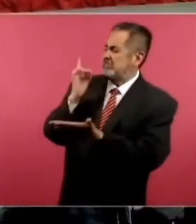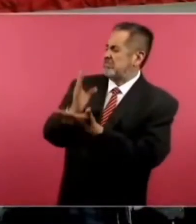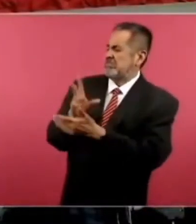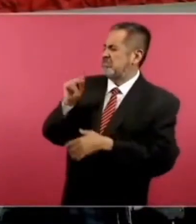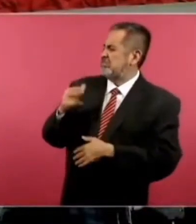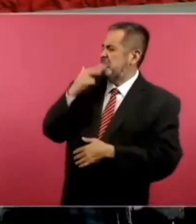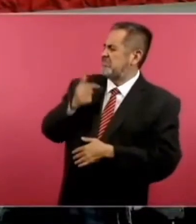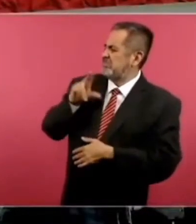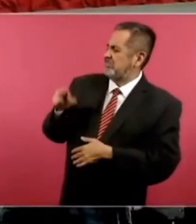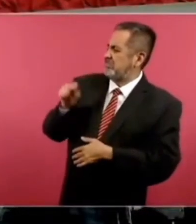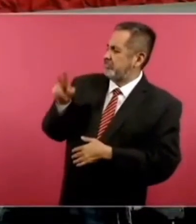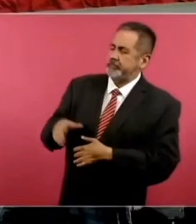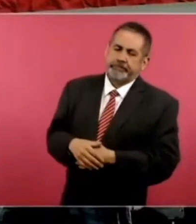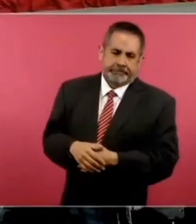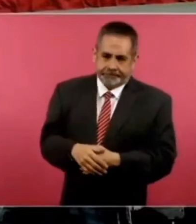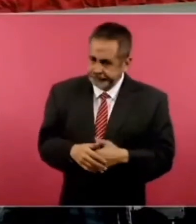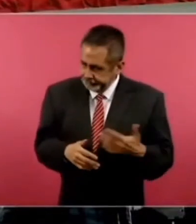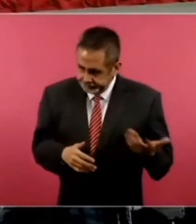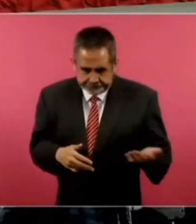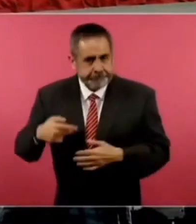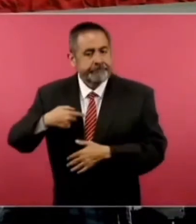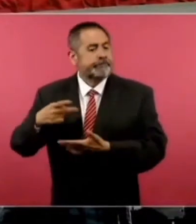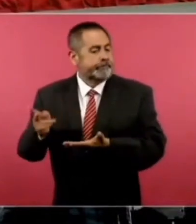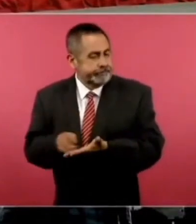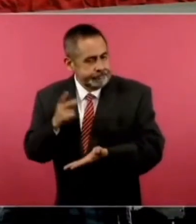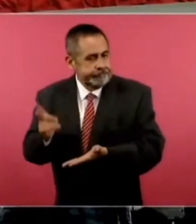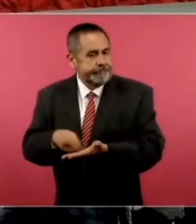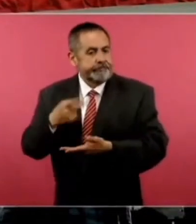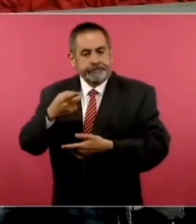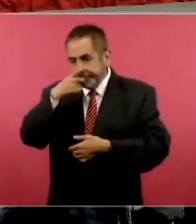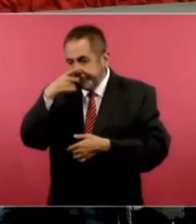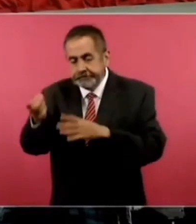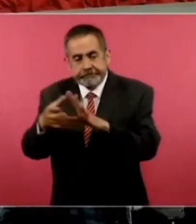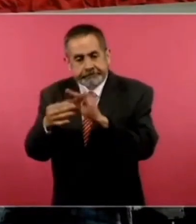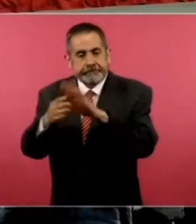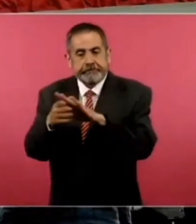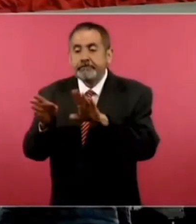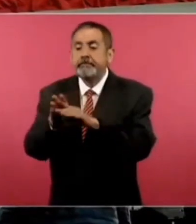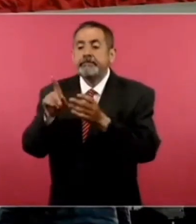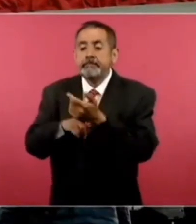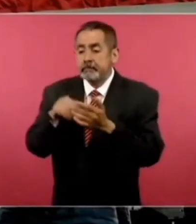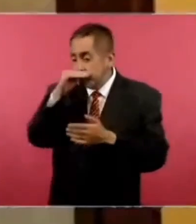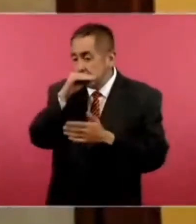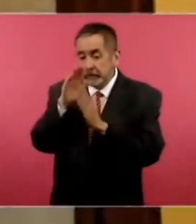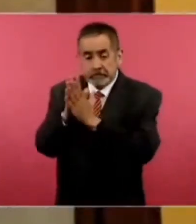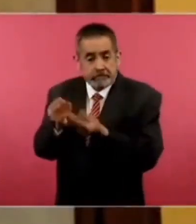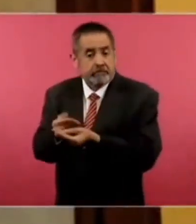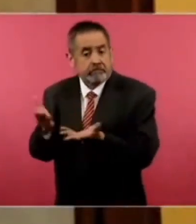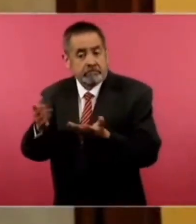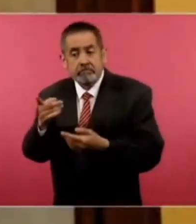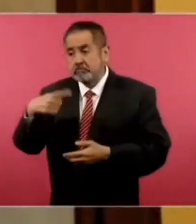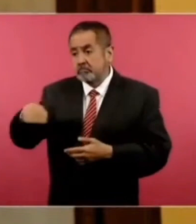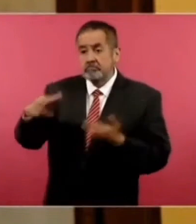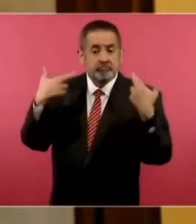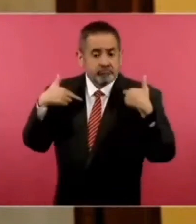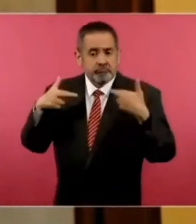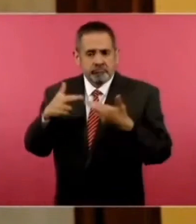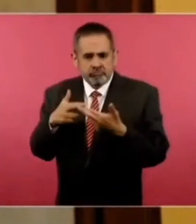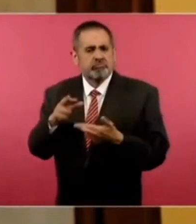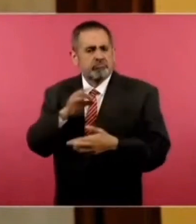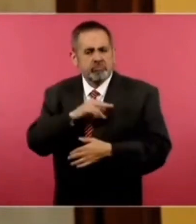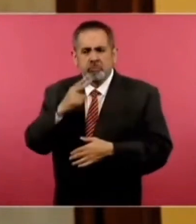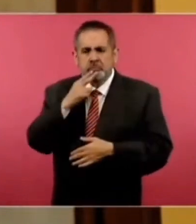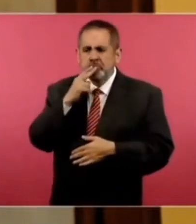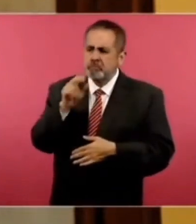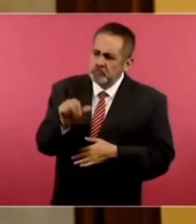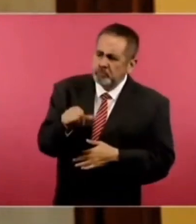vano, reiteramos con insistencia que, además del gratuito, los maestros podrían recomendar otros